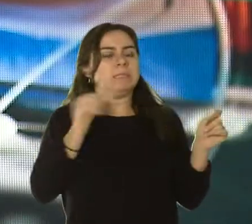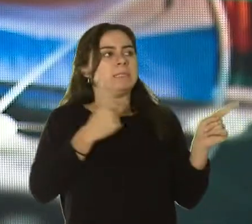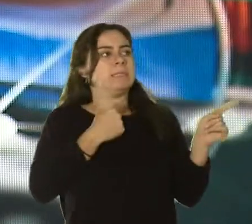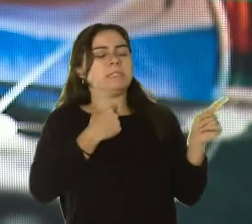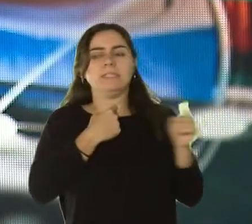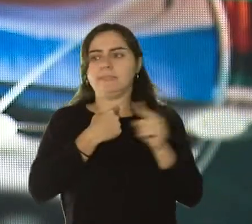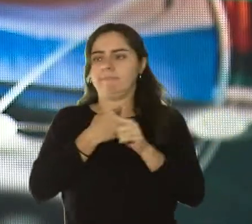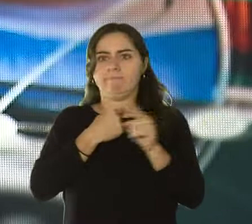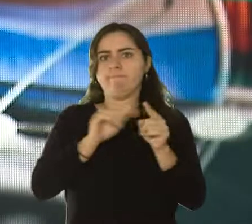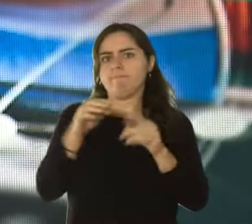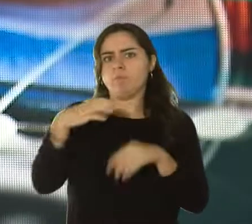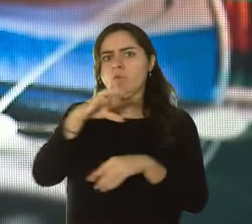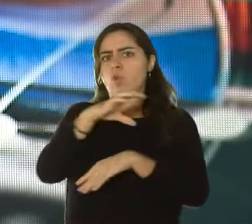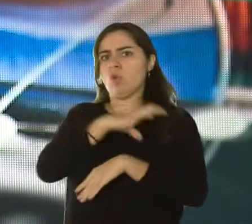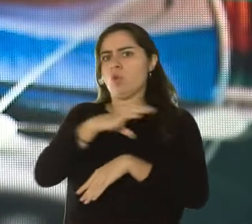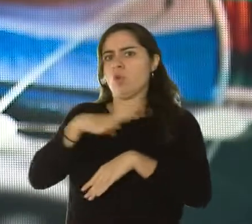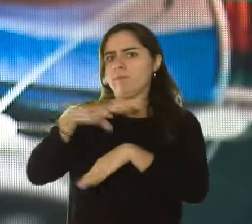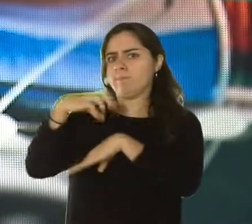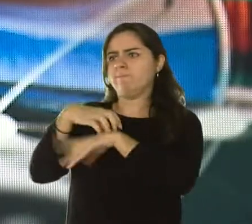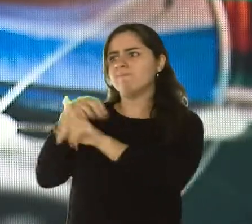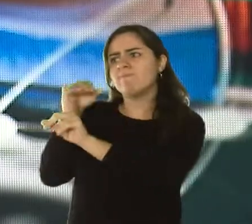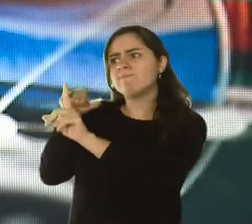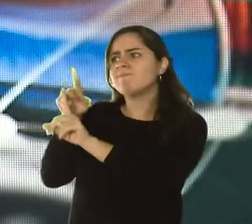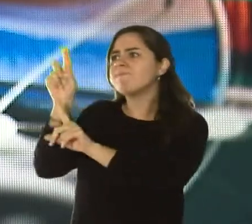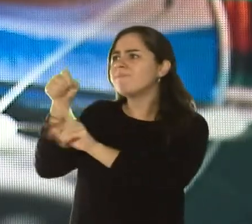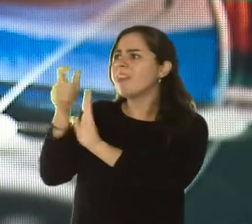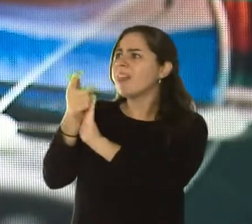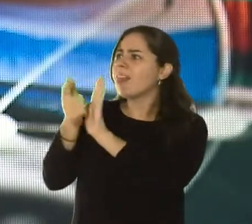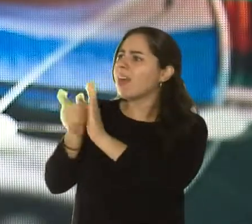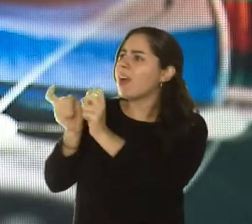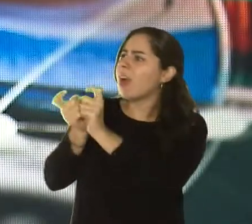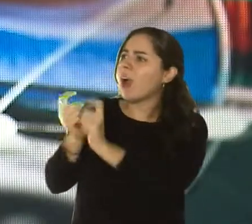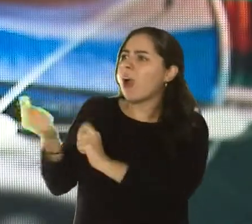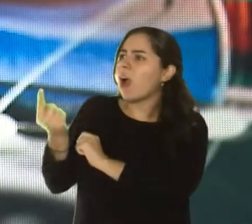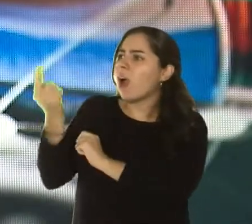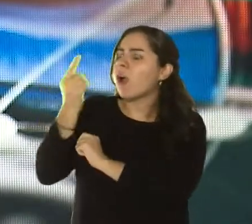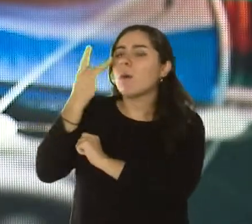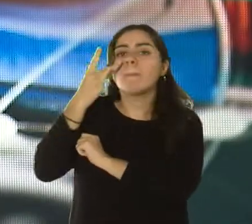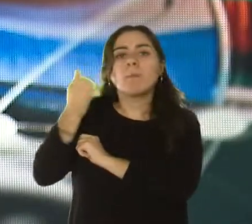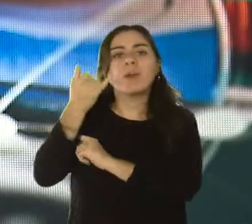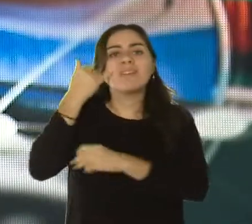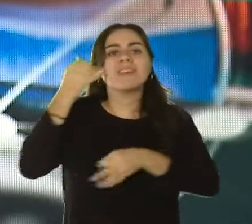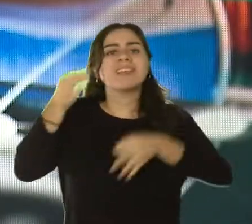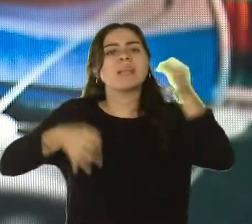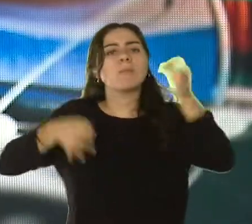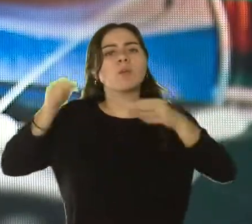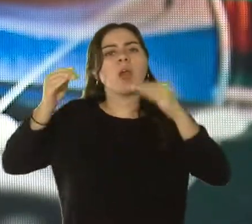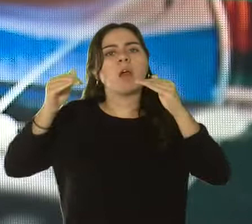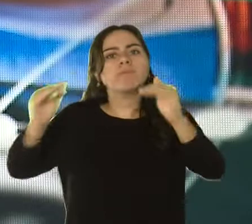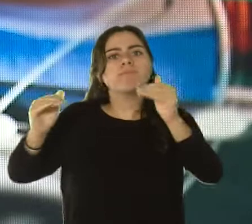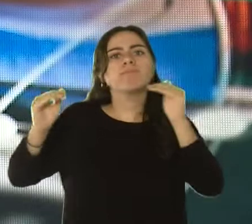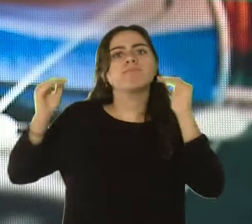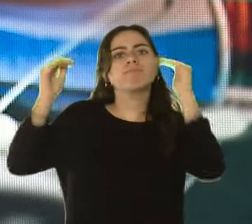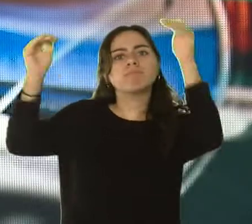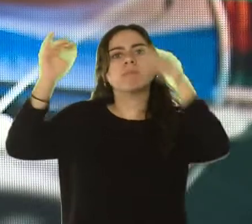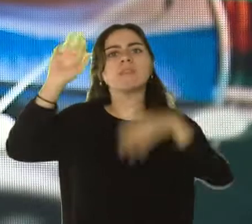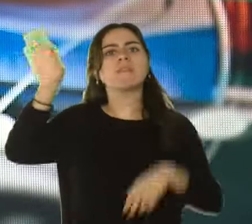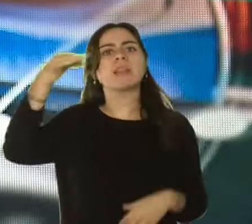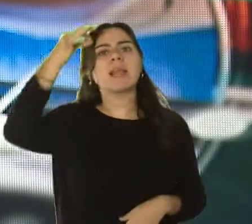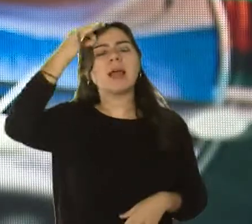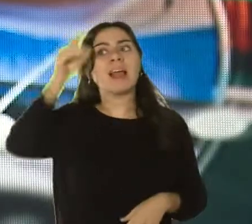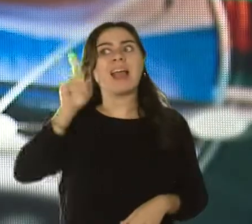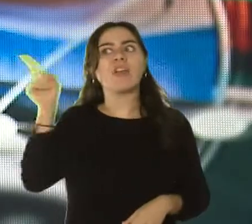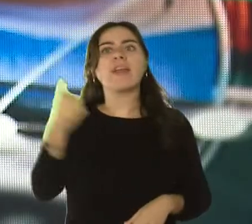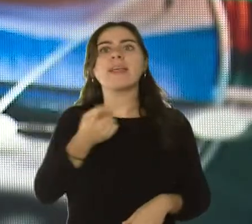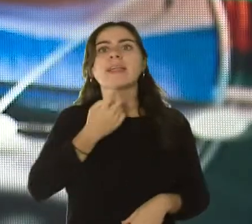donde el Congreso y le dice tenemos que legislar. ¿Por qué? Porque ciertamente si el Tribunal Supremo Federal está diciendo que